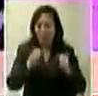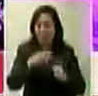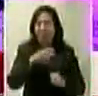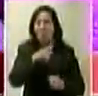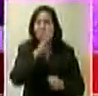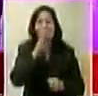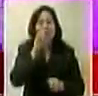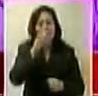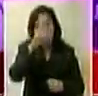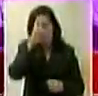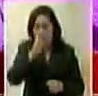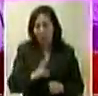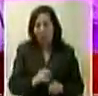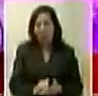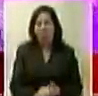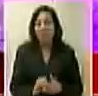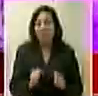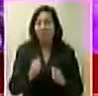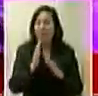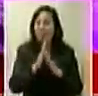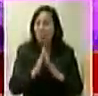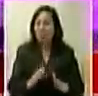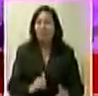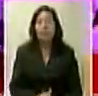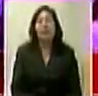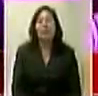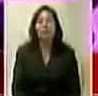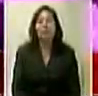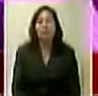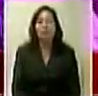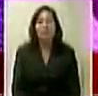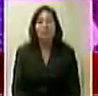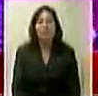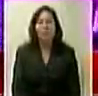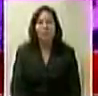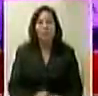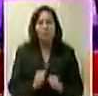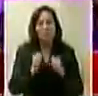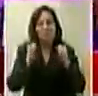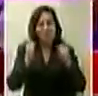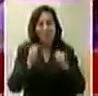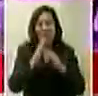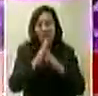peruana. Y que viva la paz. Más fuerte, que viva la paz.